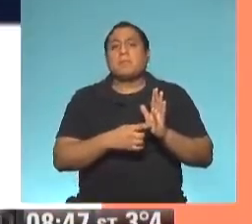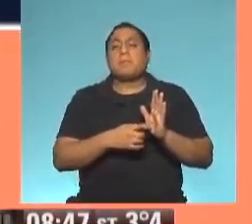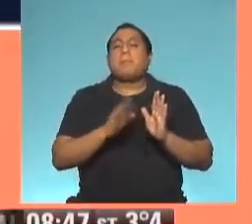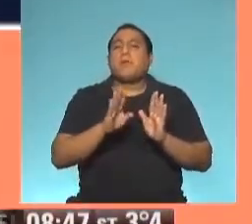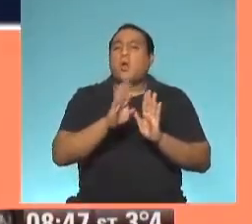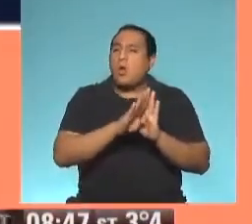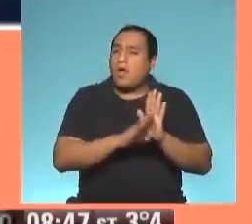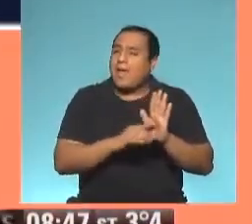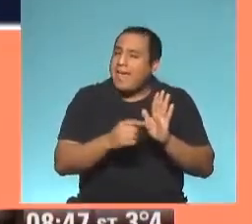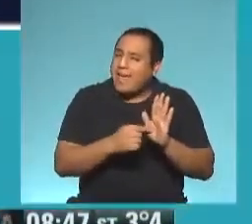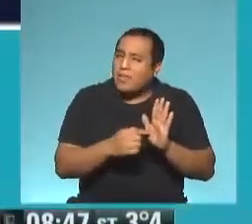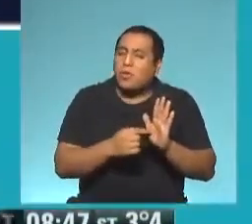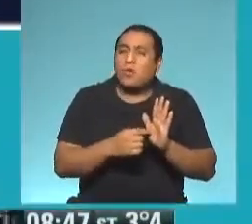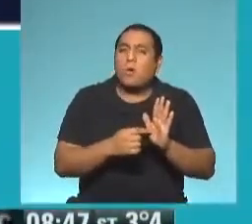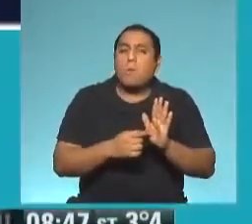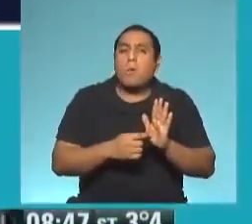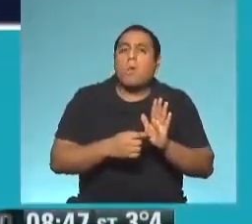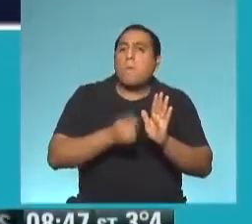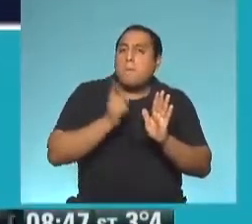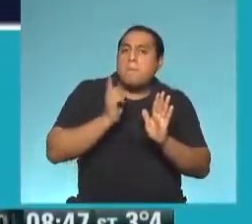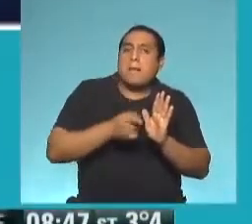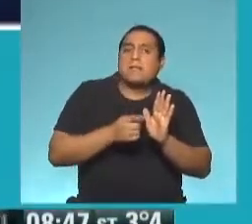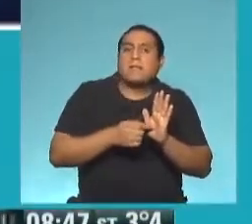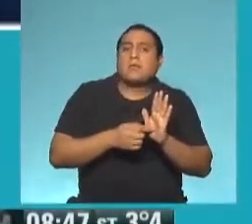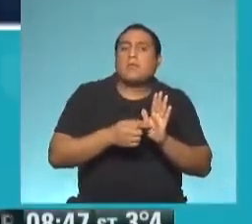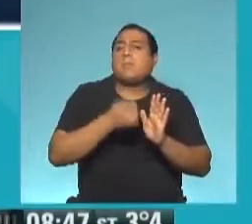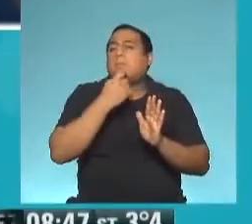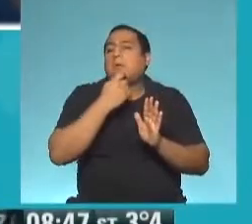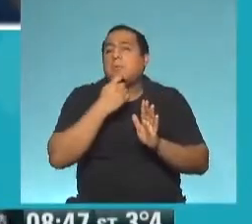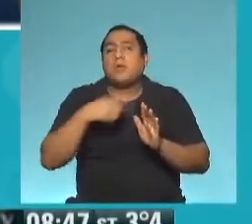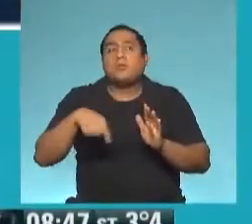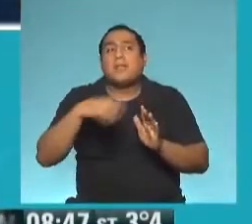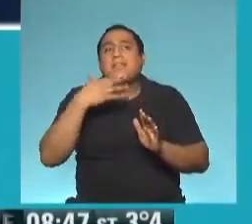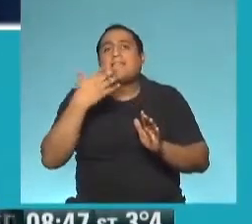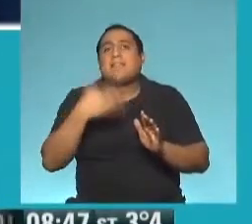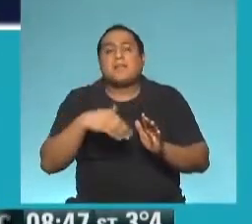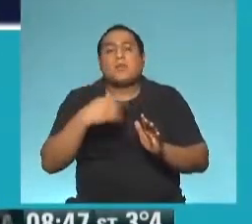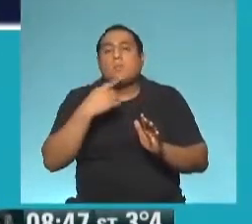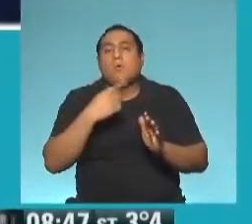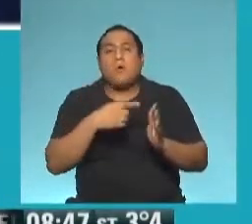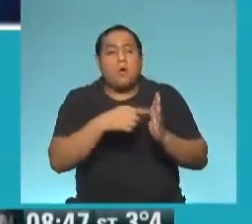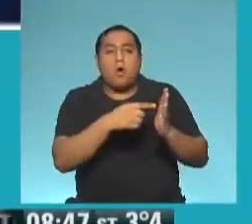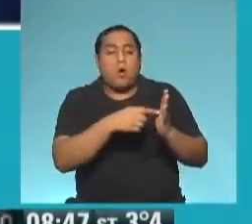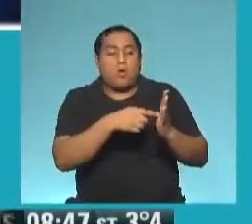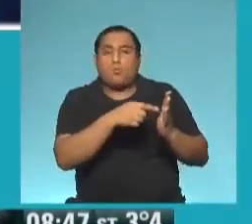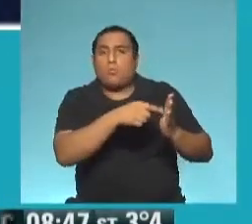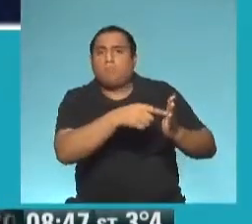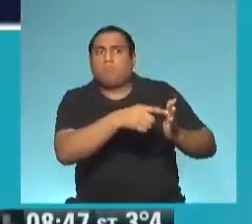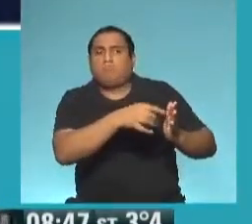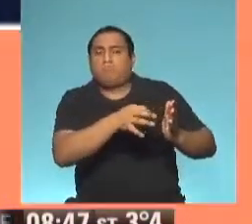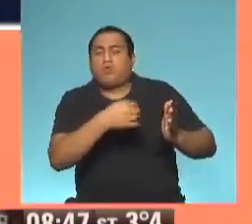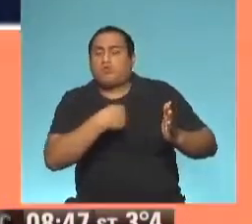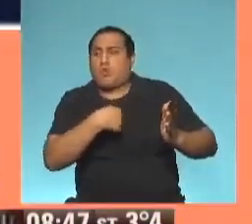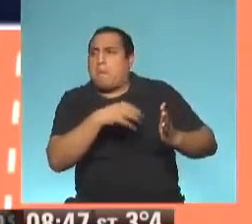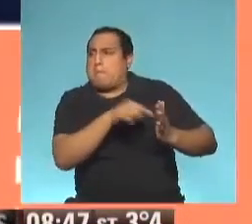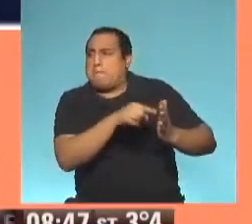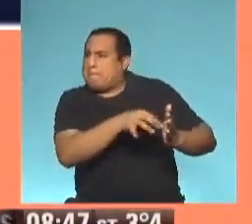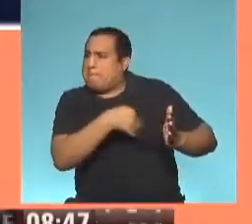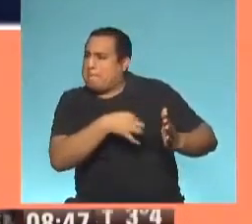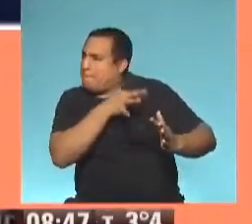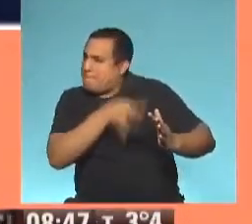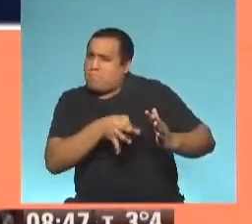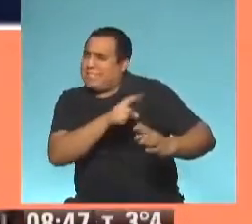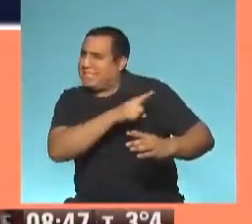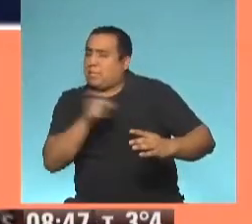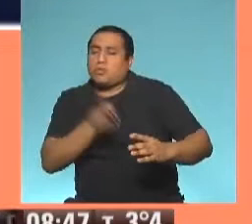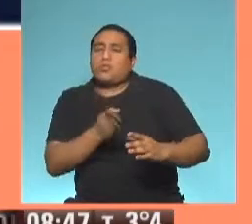tanto está los la blancos. clave, ahí está la clave, creo yo, ¿no? En los grises, en entender que nada es tan absoluto, porque en principio este virus es dinámico, es un virus que